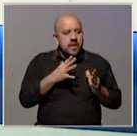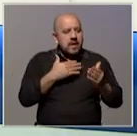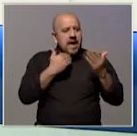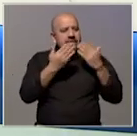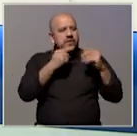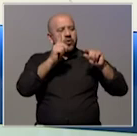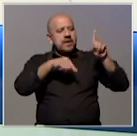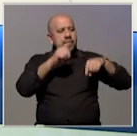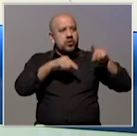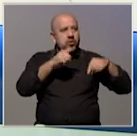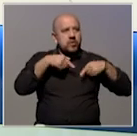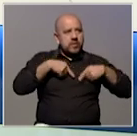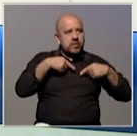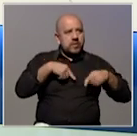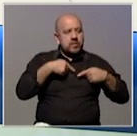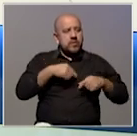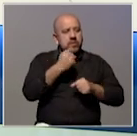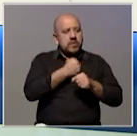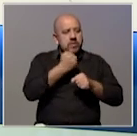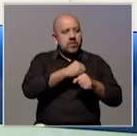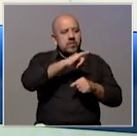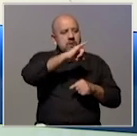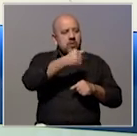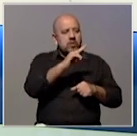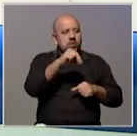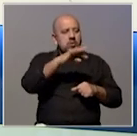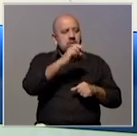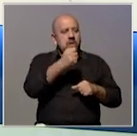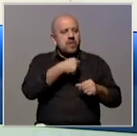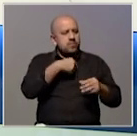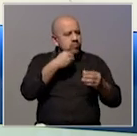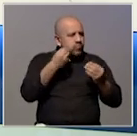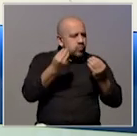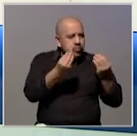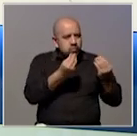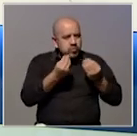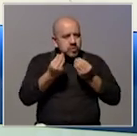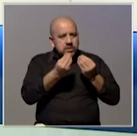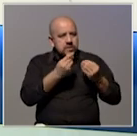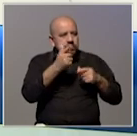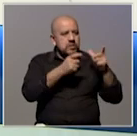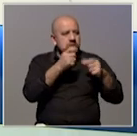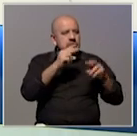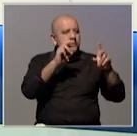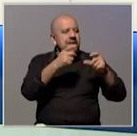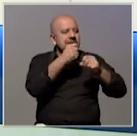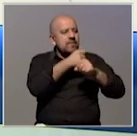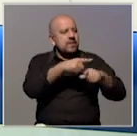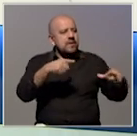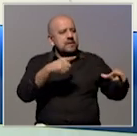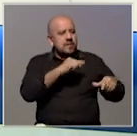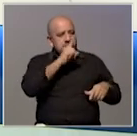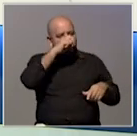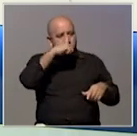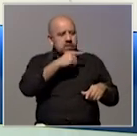de la gestión municipal más allá de lo que ha trabajado en la junta mucha gente sigue percibiendo que con respecto a la limpieza de la ciudad hay cosas